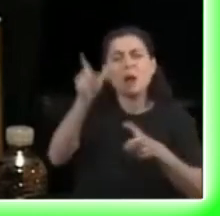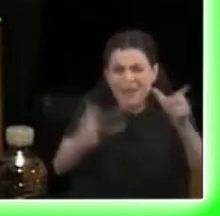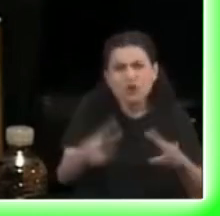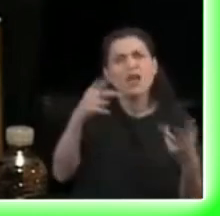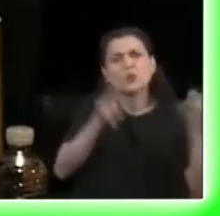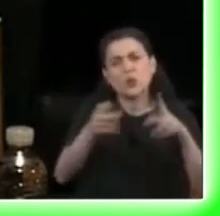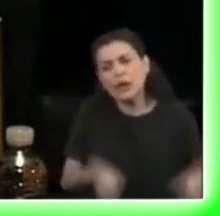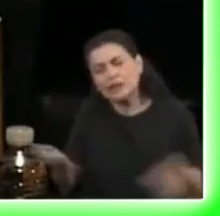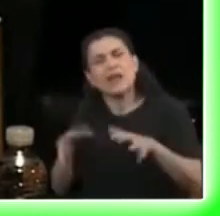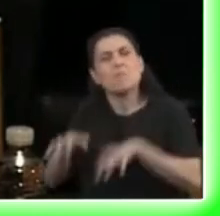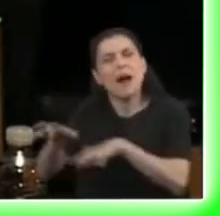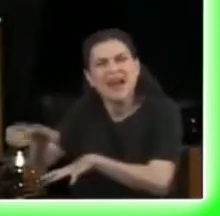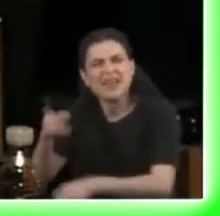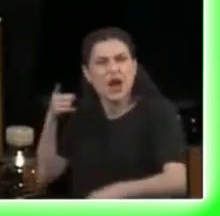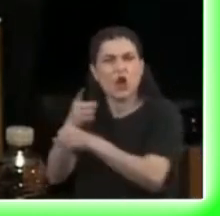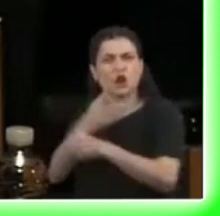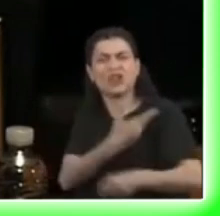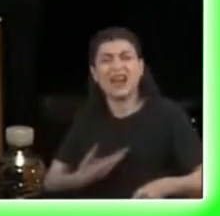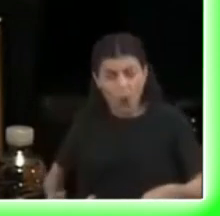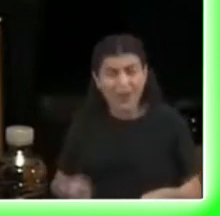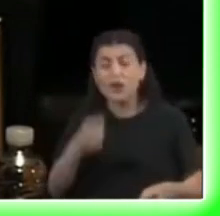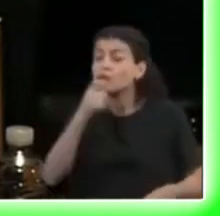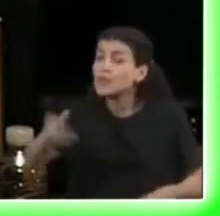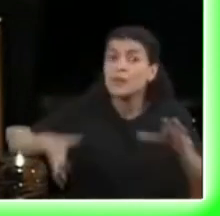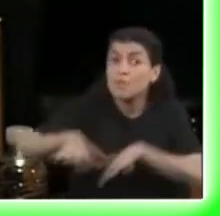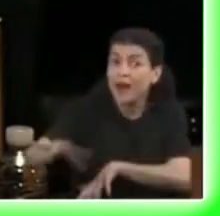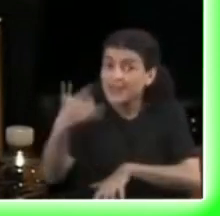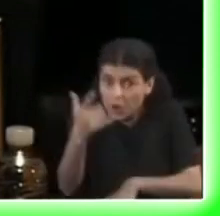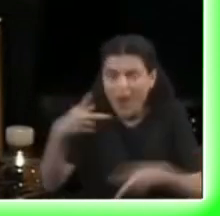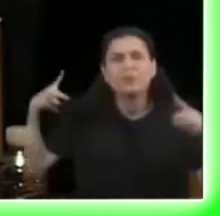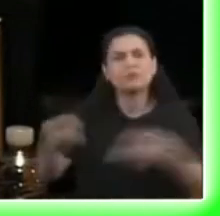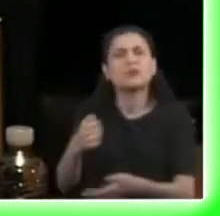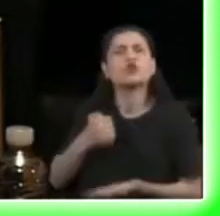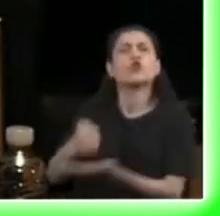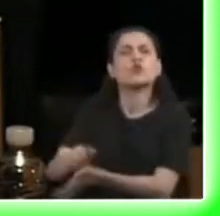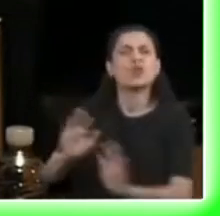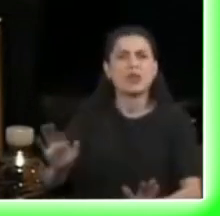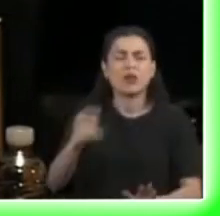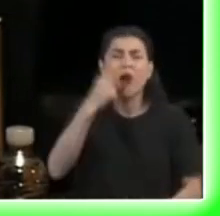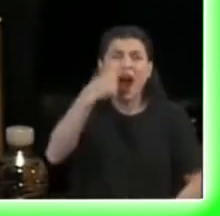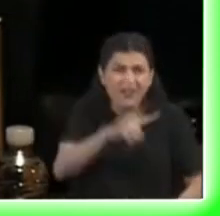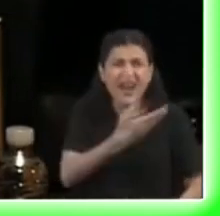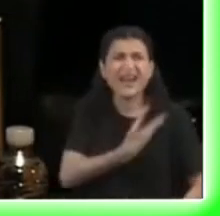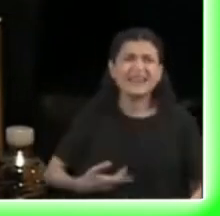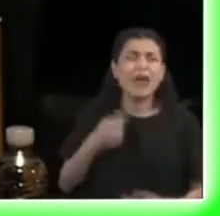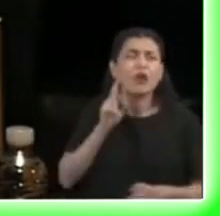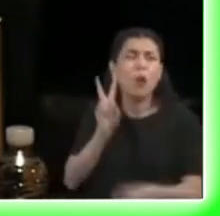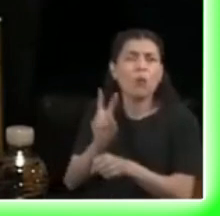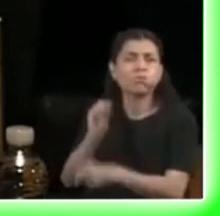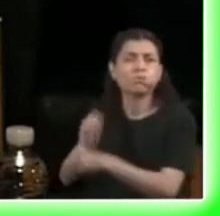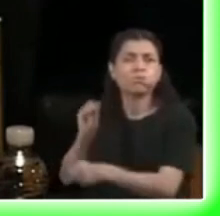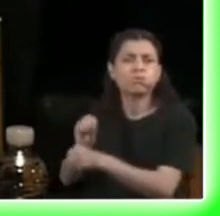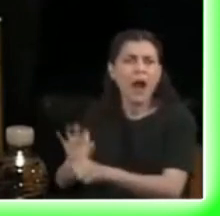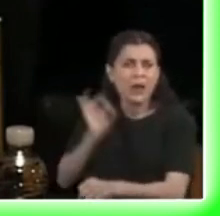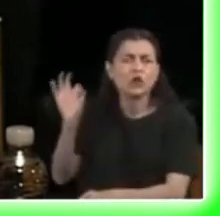una titulación académica los vuelve seres superiores y por ende todos debemos subsidiarles la vocación. Si tan útiles